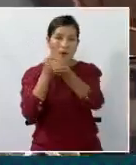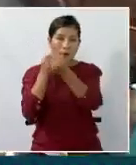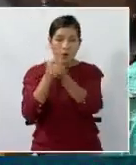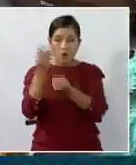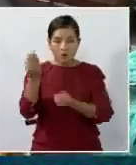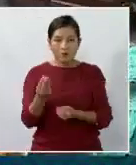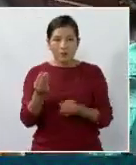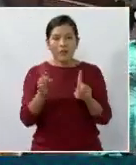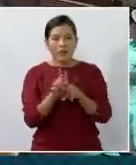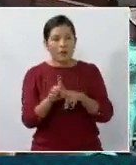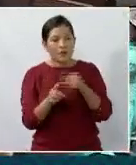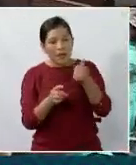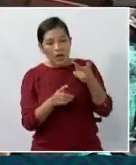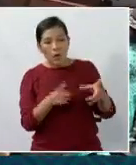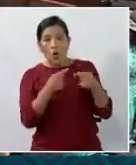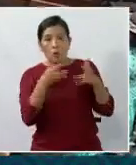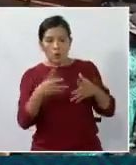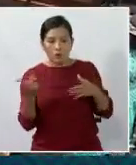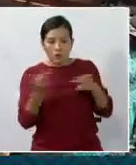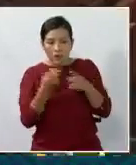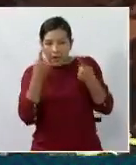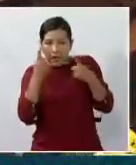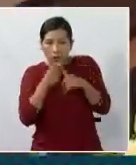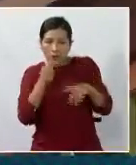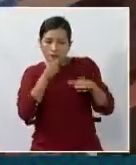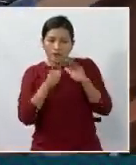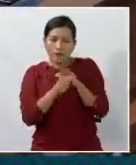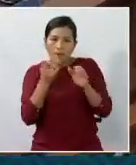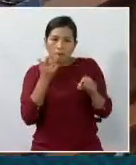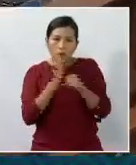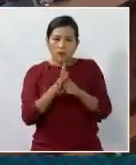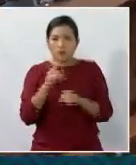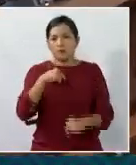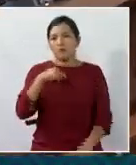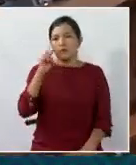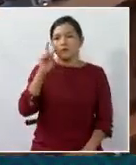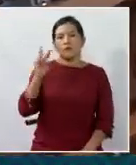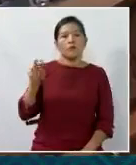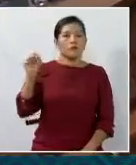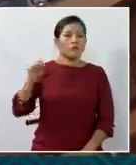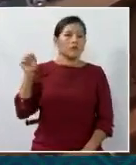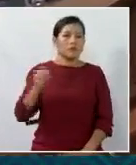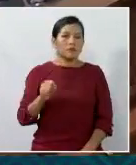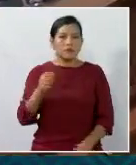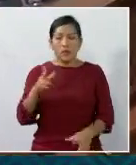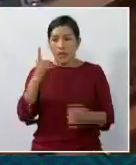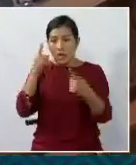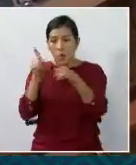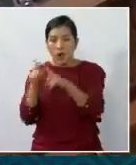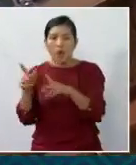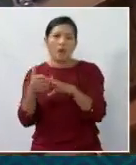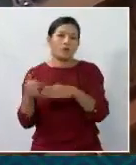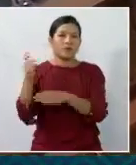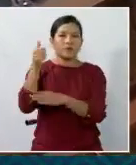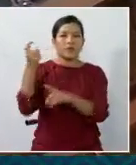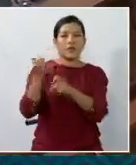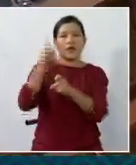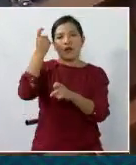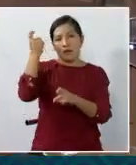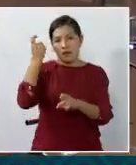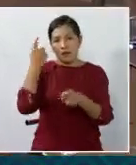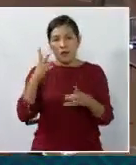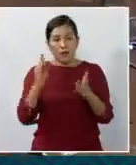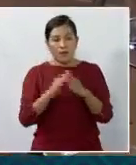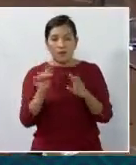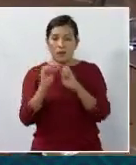la presidencia del senado según el análisis de Hugo molis manifestó que el objetivo final de la facción radical Es decir de la